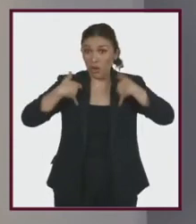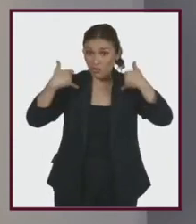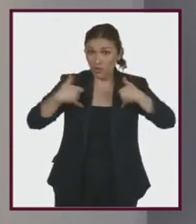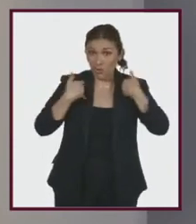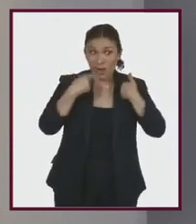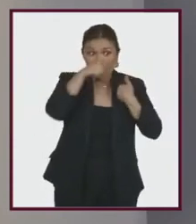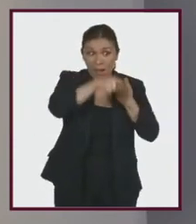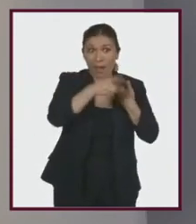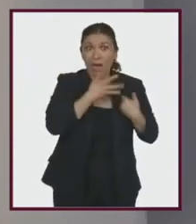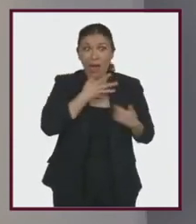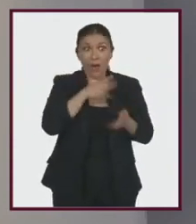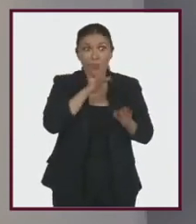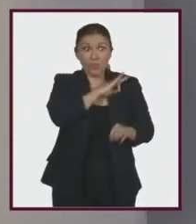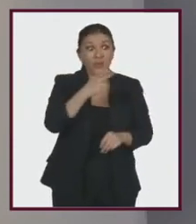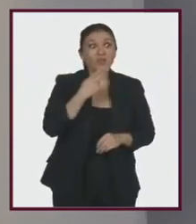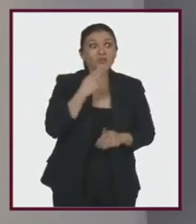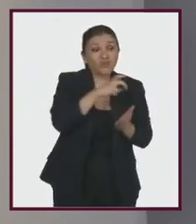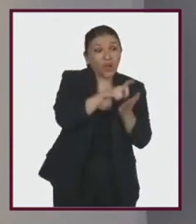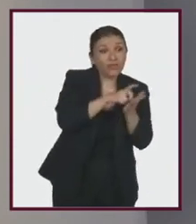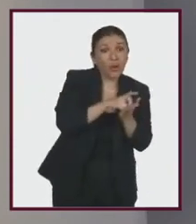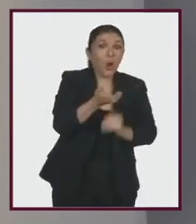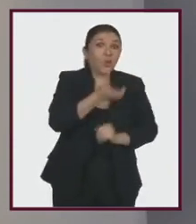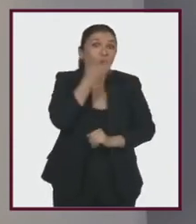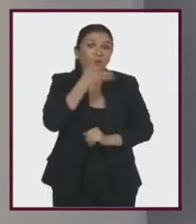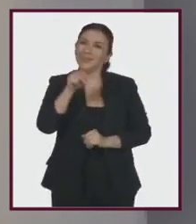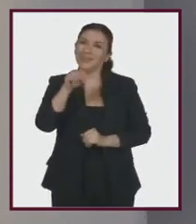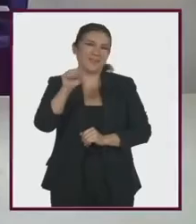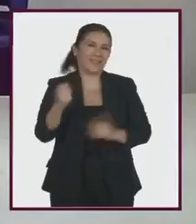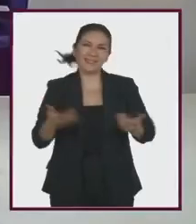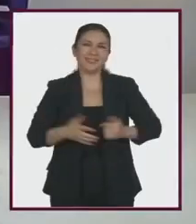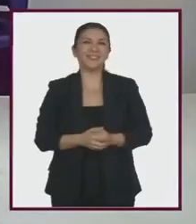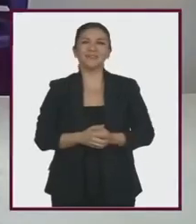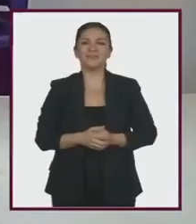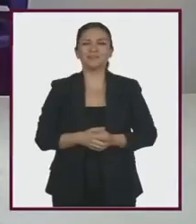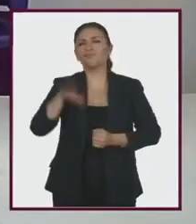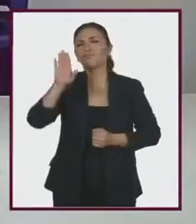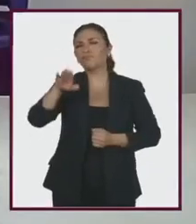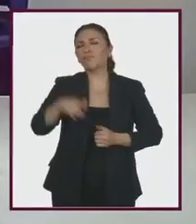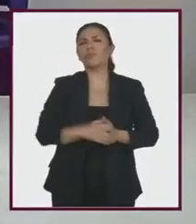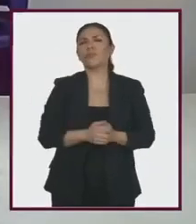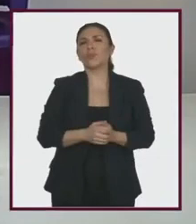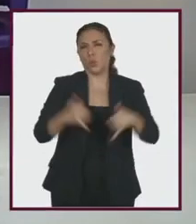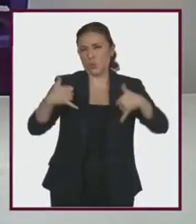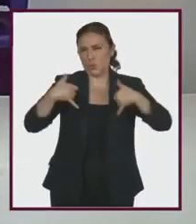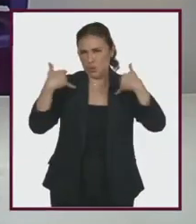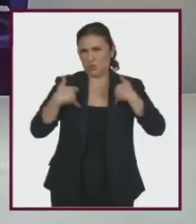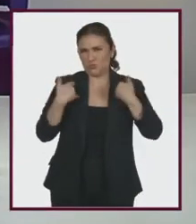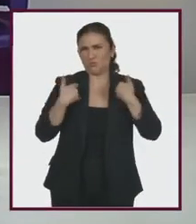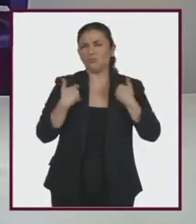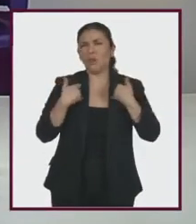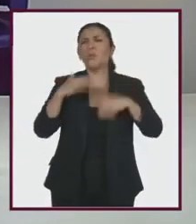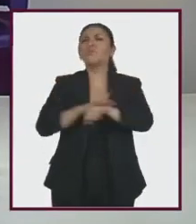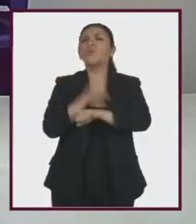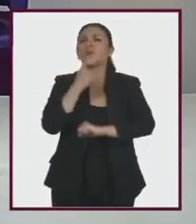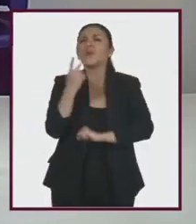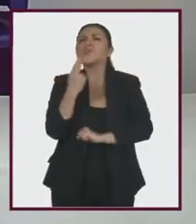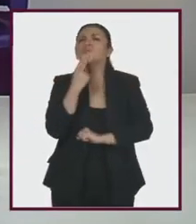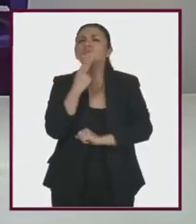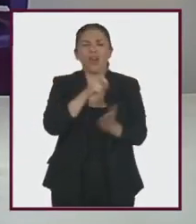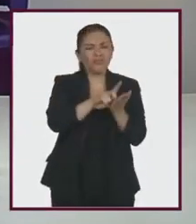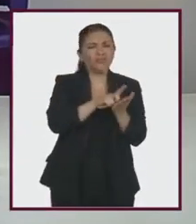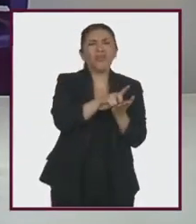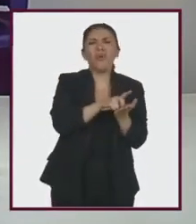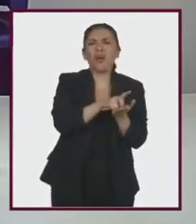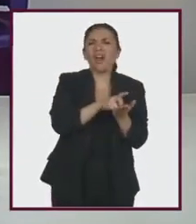tipo de consumo como algo habitual o esperado. ¿Por qué consumen drogas? A propósito de lo que dices, doctora, ¿por